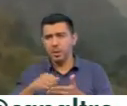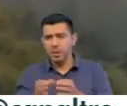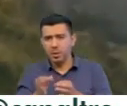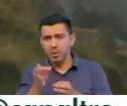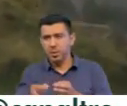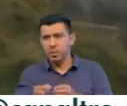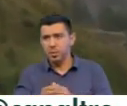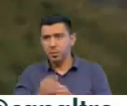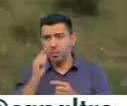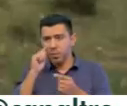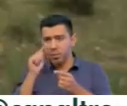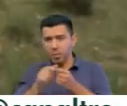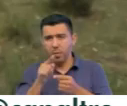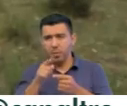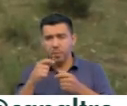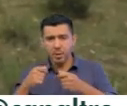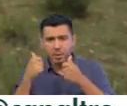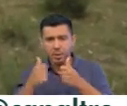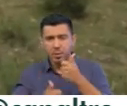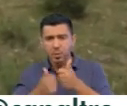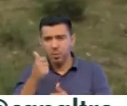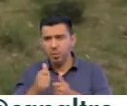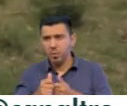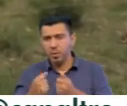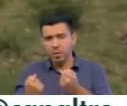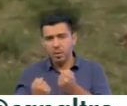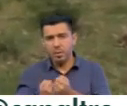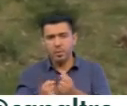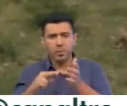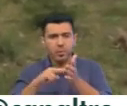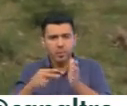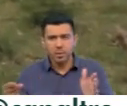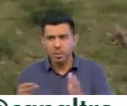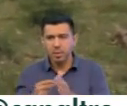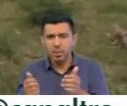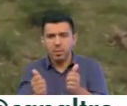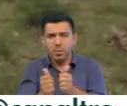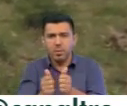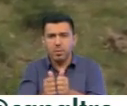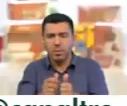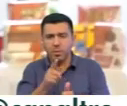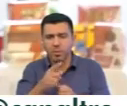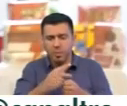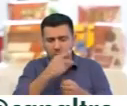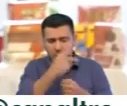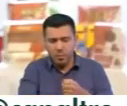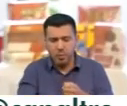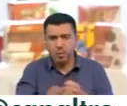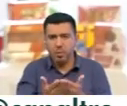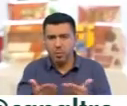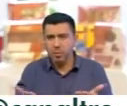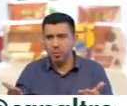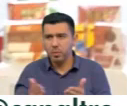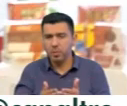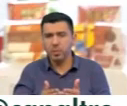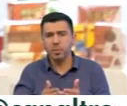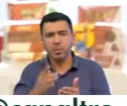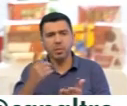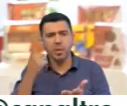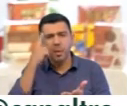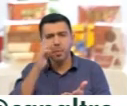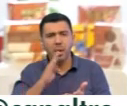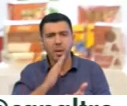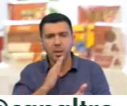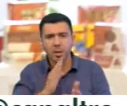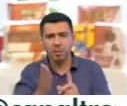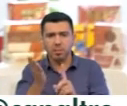meta enfocada hacia el apoyo técnico y el acompañamiento en proyectos productivos para víctimas del conflicto armado